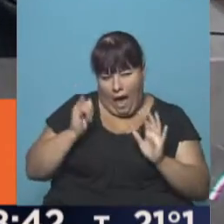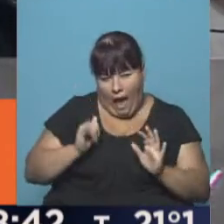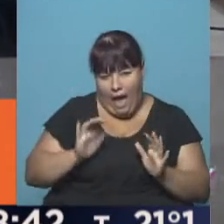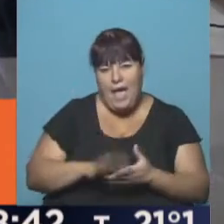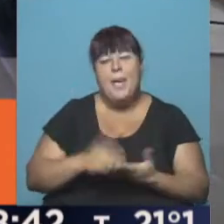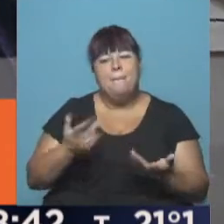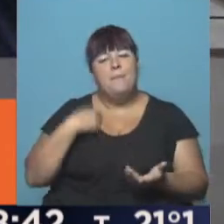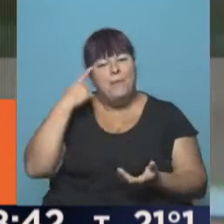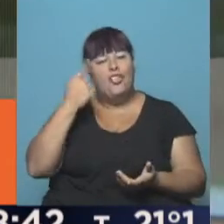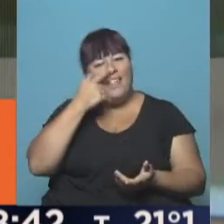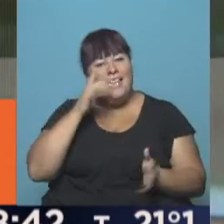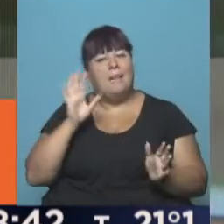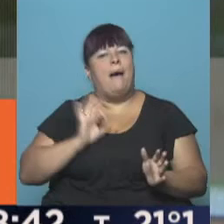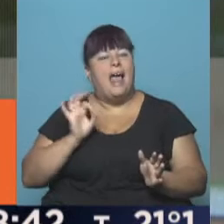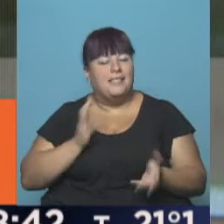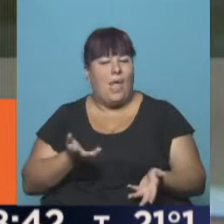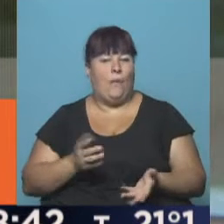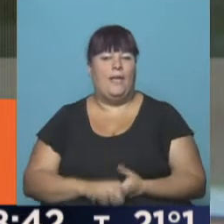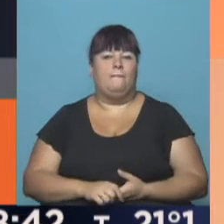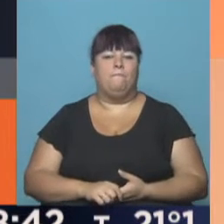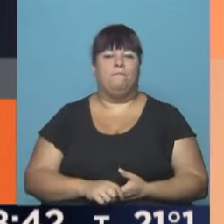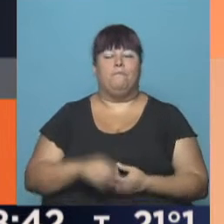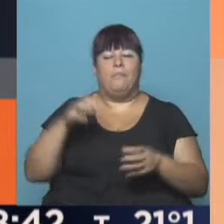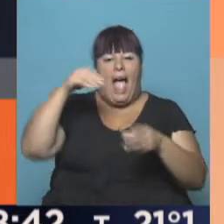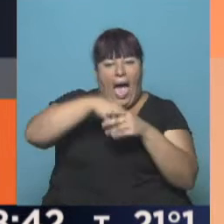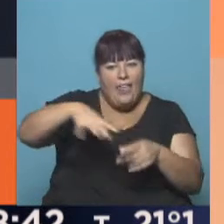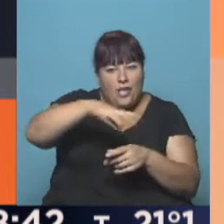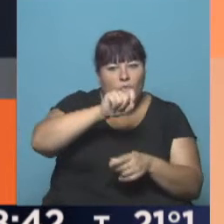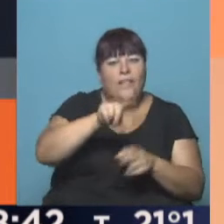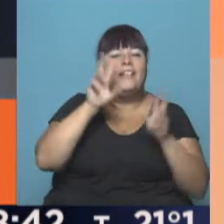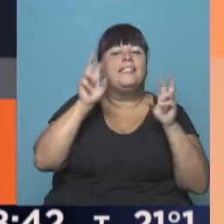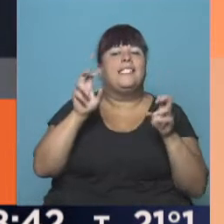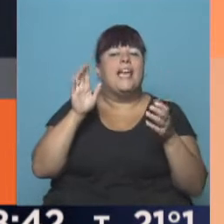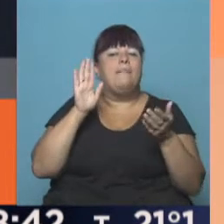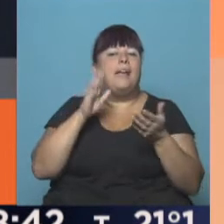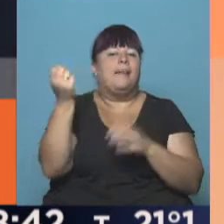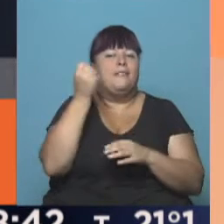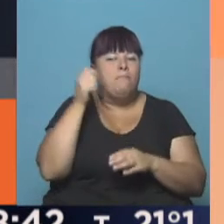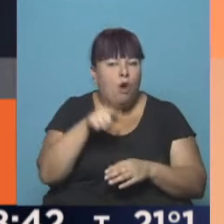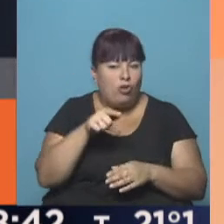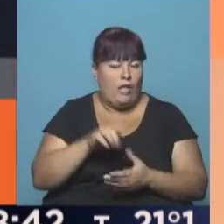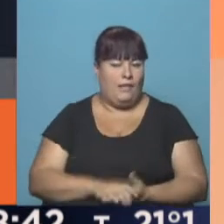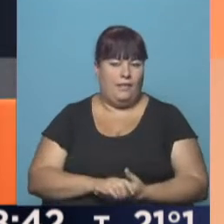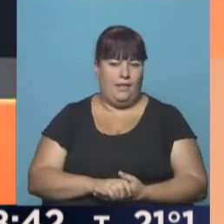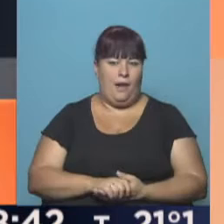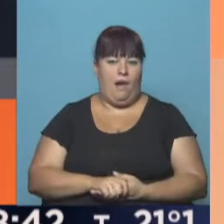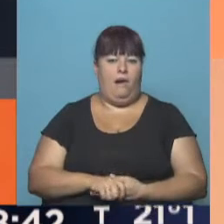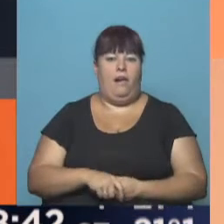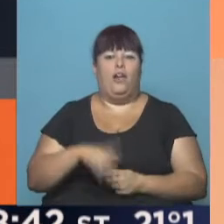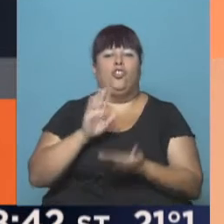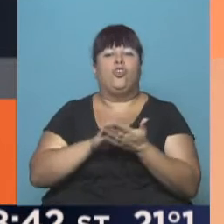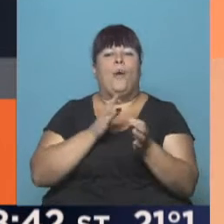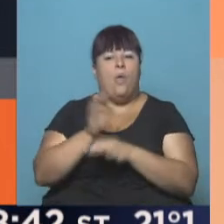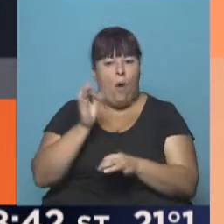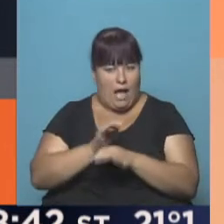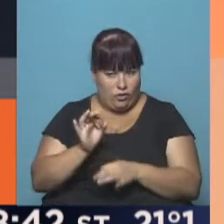es interesante poder entender desde adentro las cuestiones que son primordiales que es en la educación